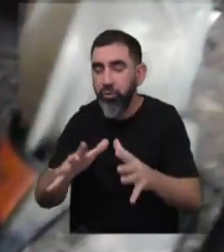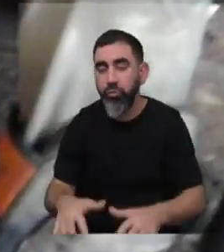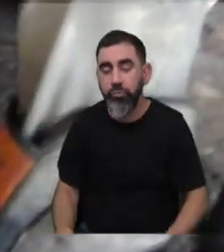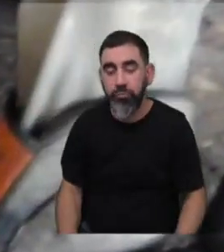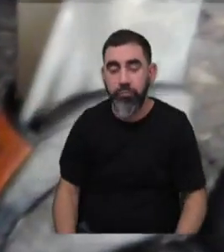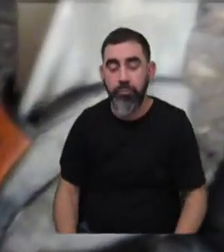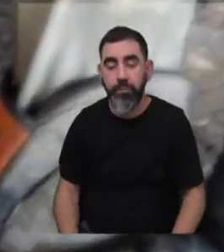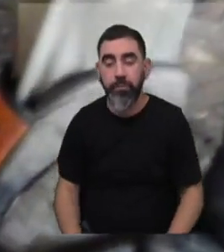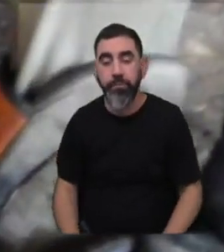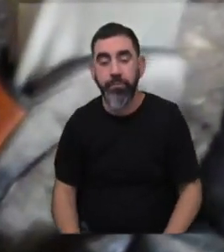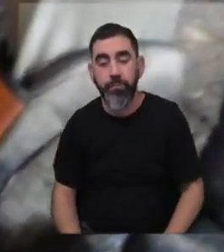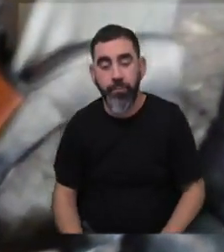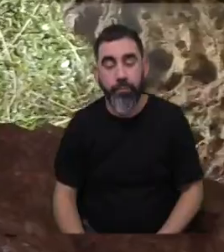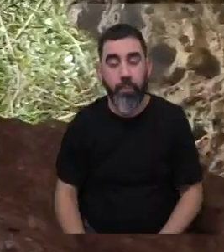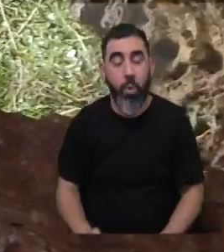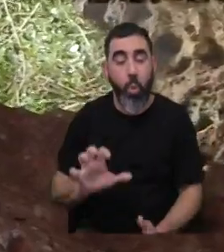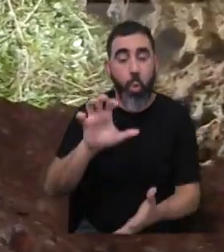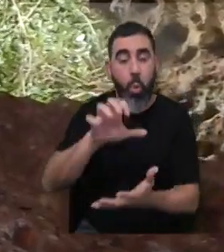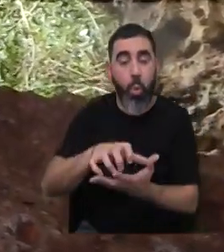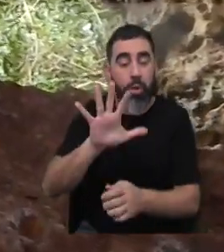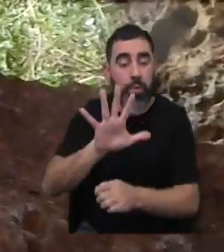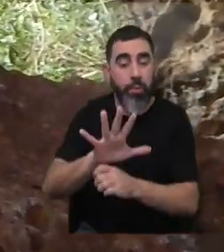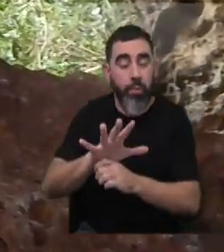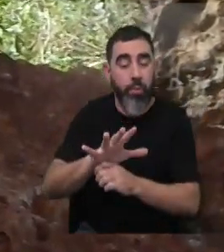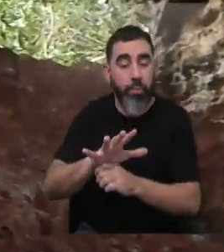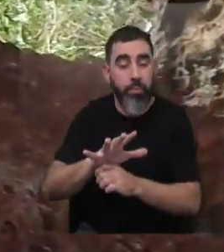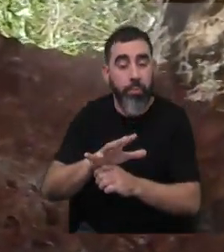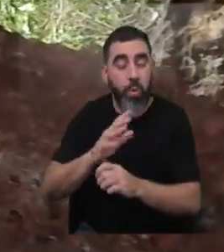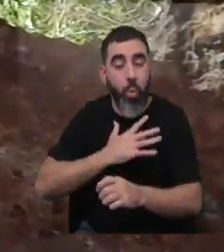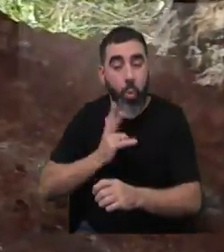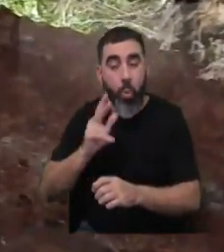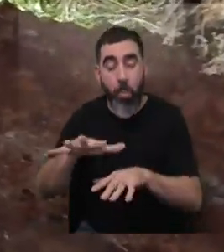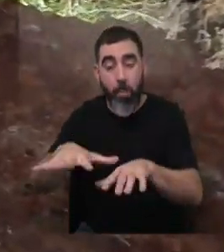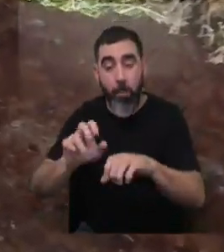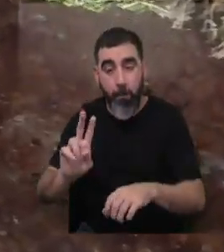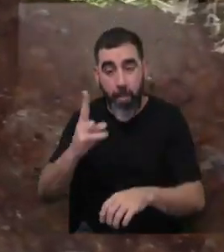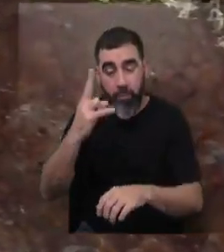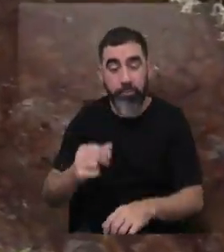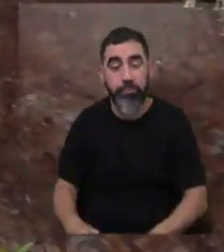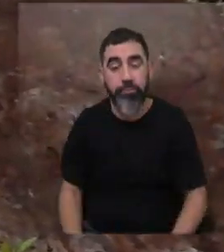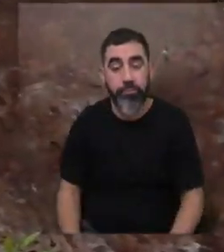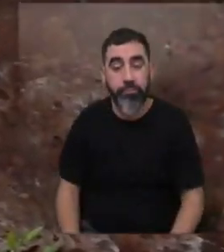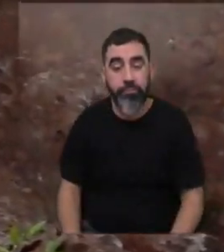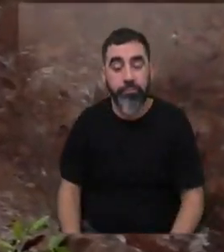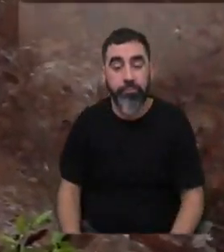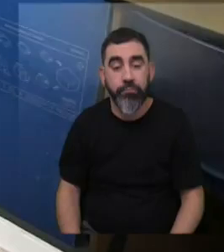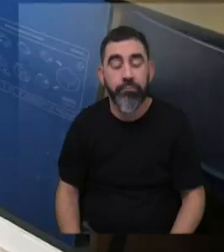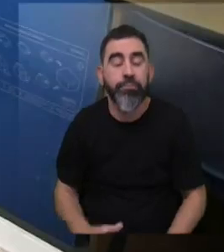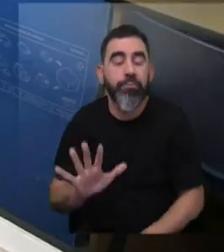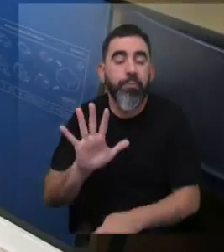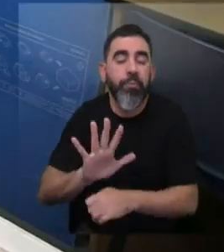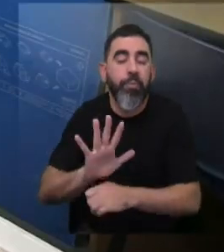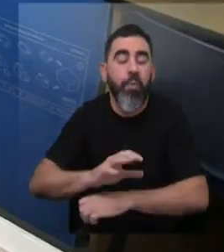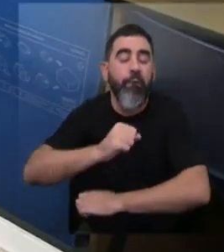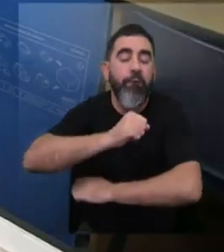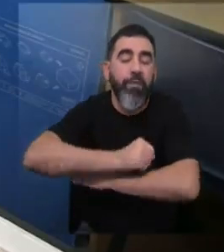sitio que es como una especie de película del poblamiento humano del territorio de Uruguay. Claro, es una especie de, nosotros le llamamos ventana, que nos